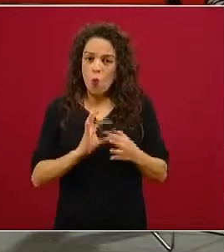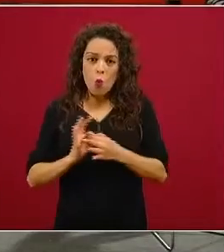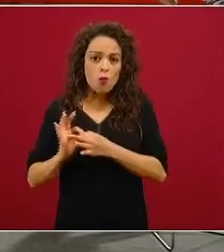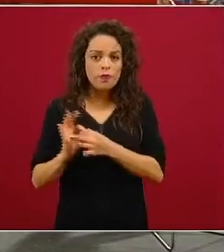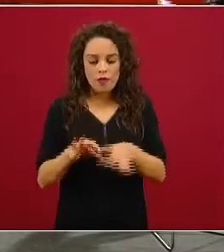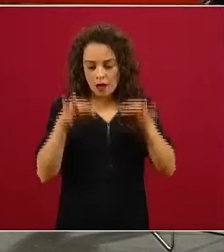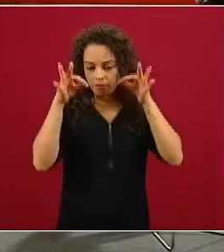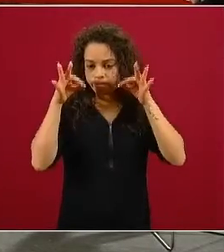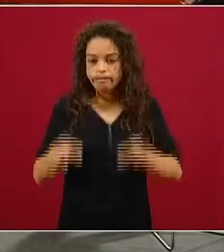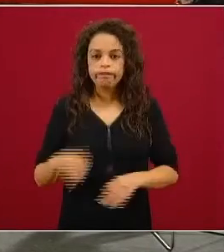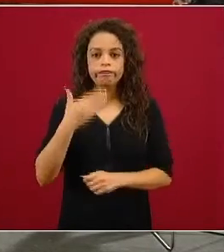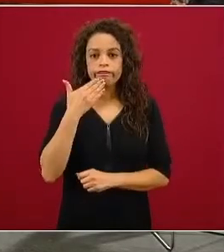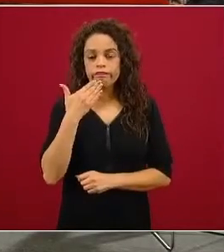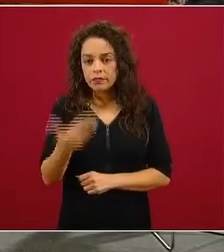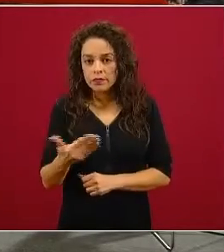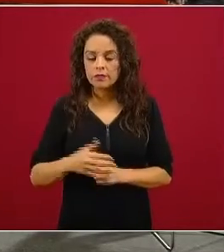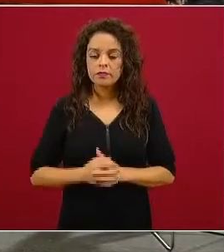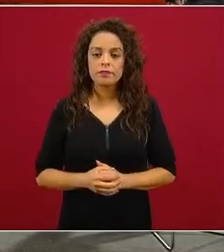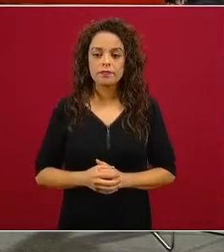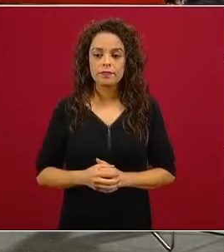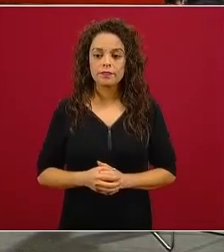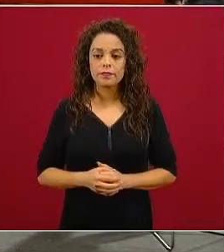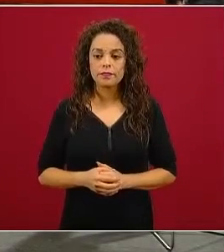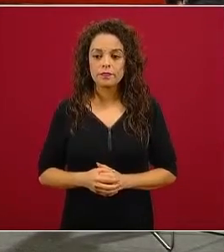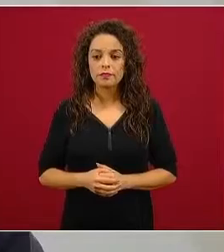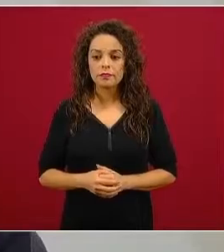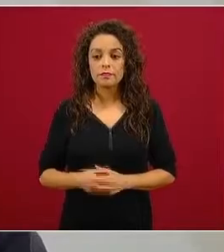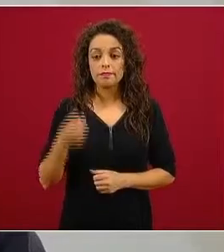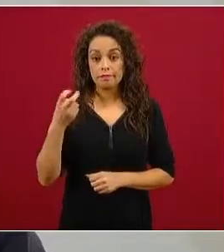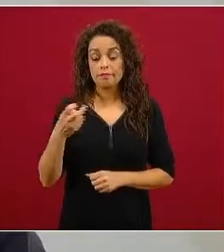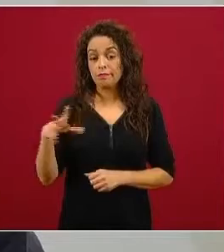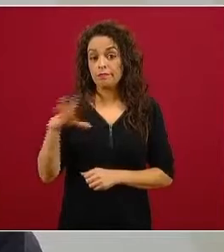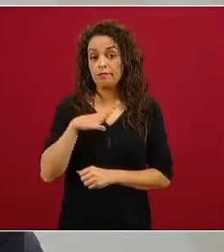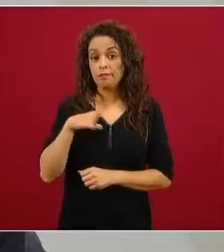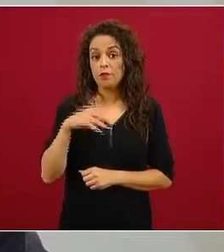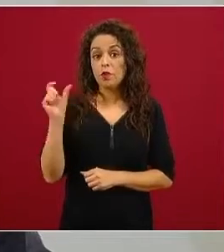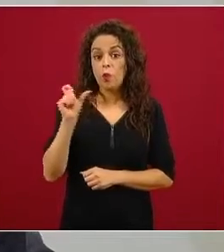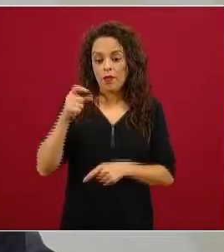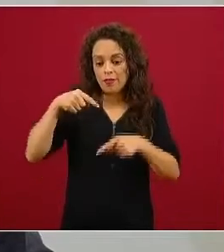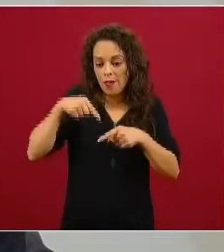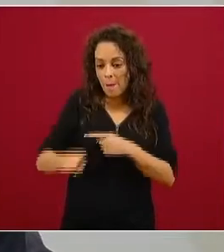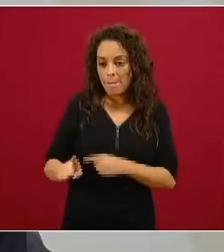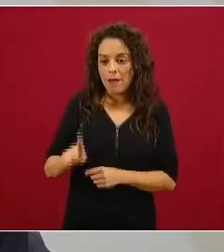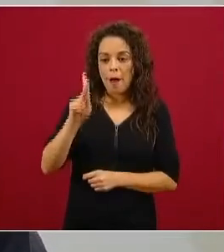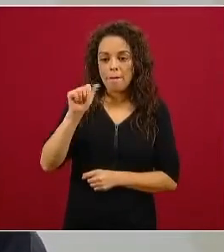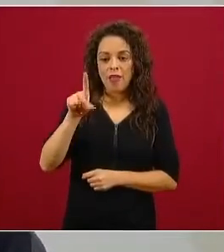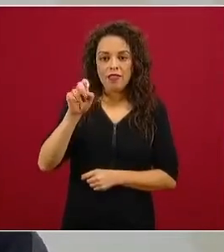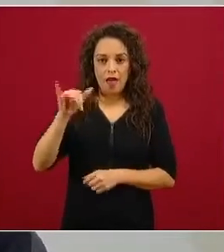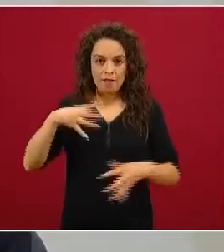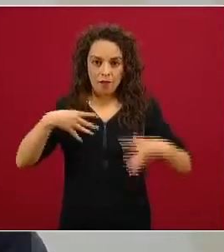pandemia, es salir de la pandemia con sociedades, en México, en todo el mundo, sociedades más